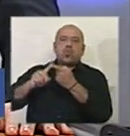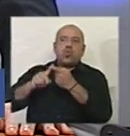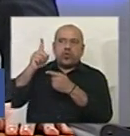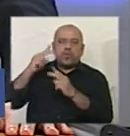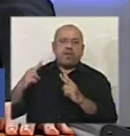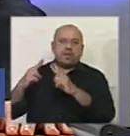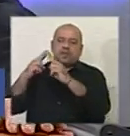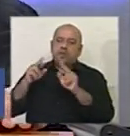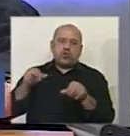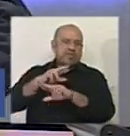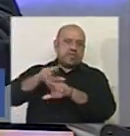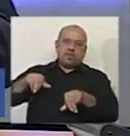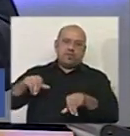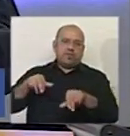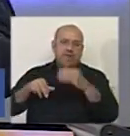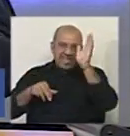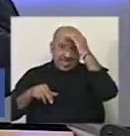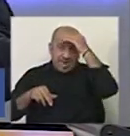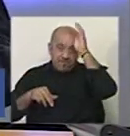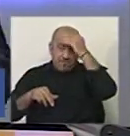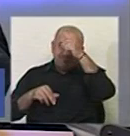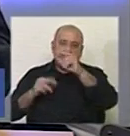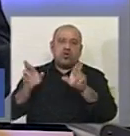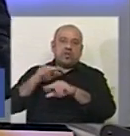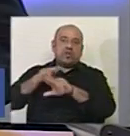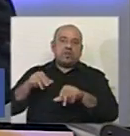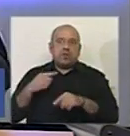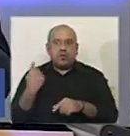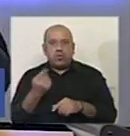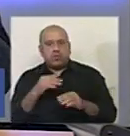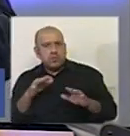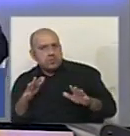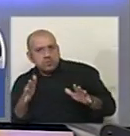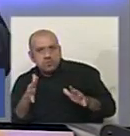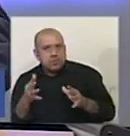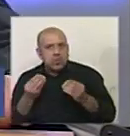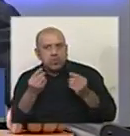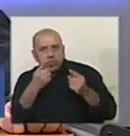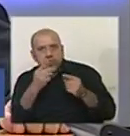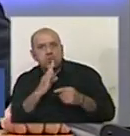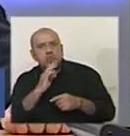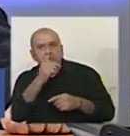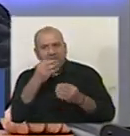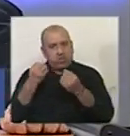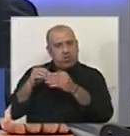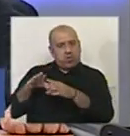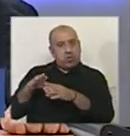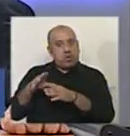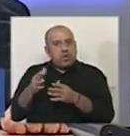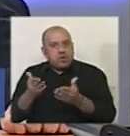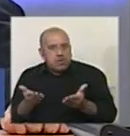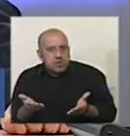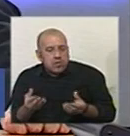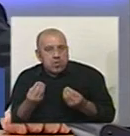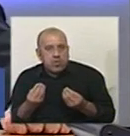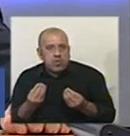eso creo que mandó escalofríos por toda la comunidad internacional, tanto es así que hoy en Polonia